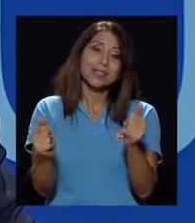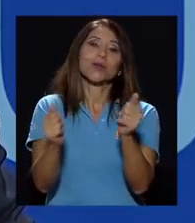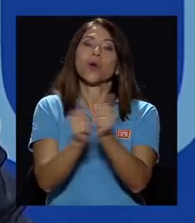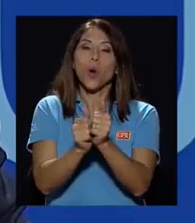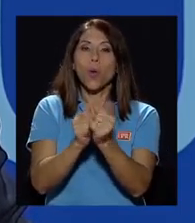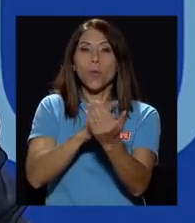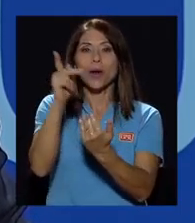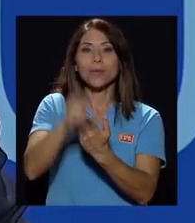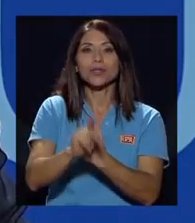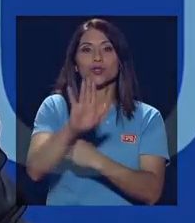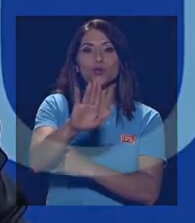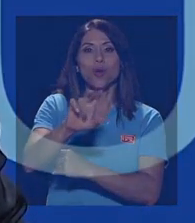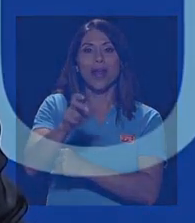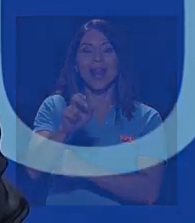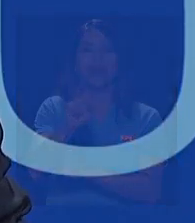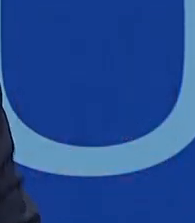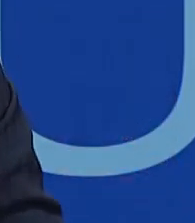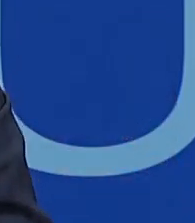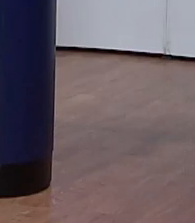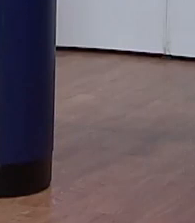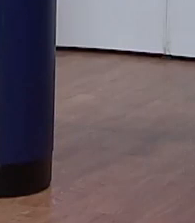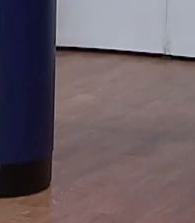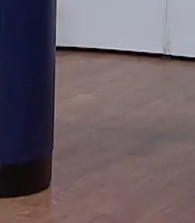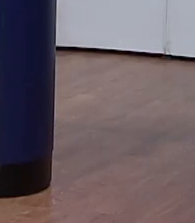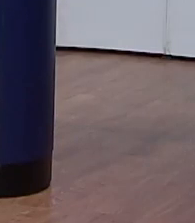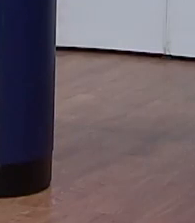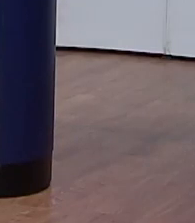compañía de la programación de su canal user